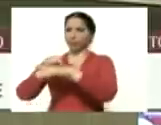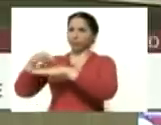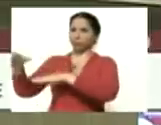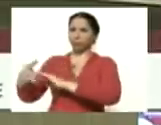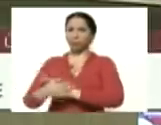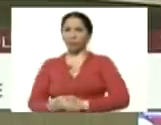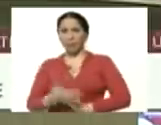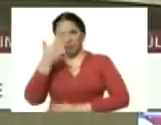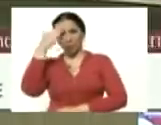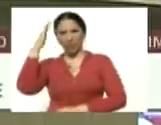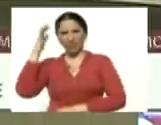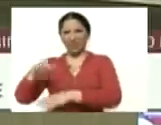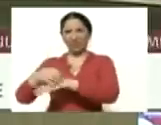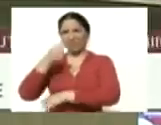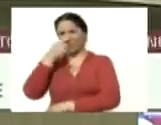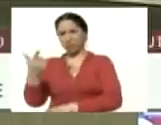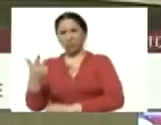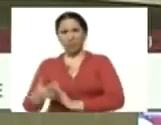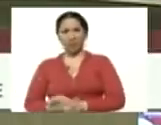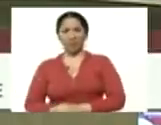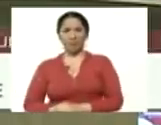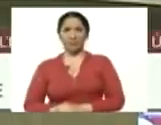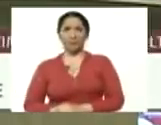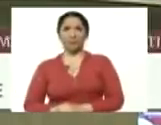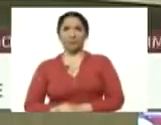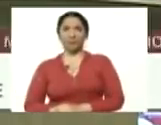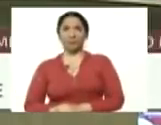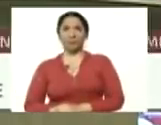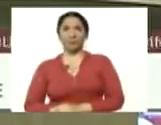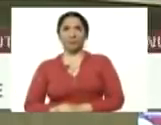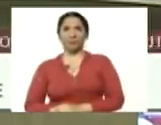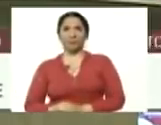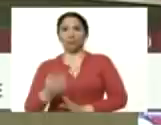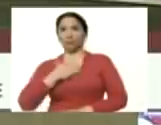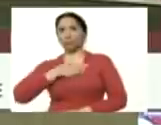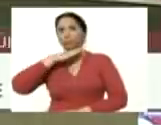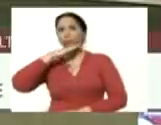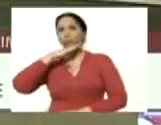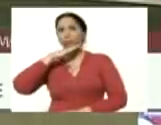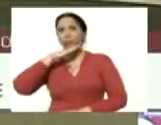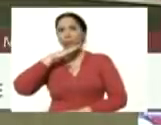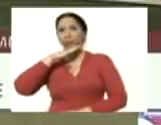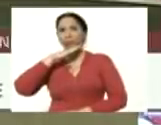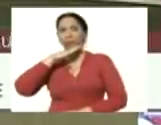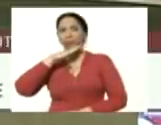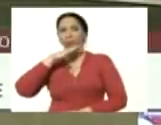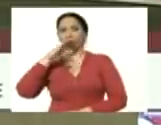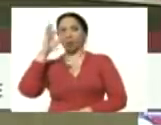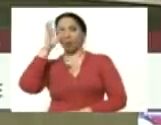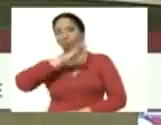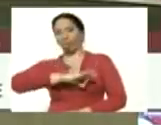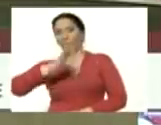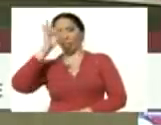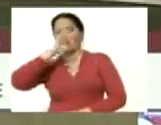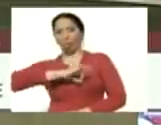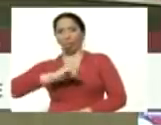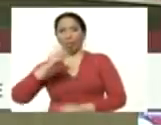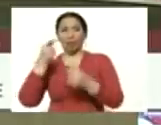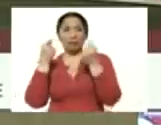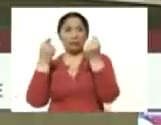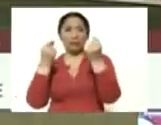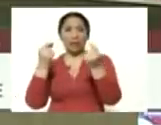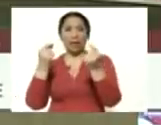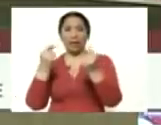hipocresía. Es demasiado nauseabundo que ni siquiera hayan dicho,